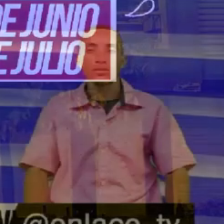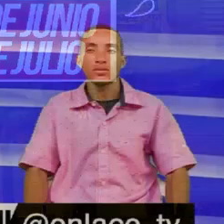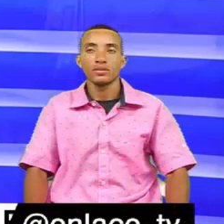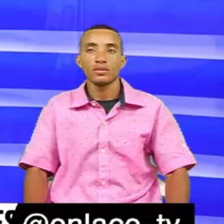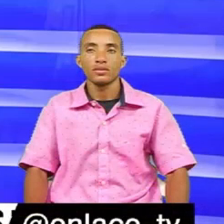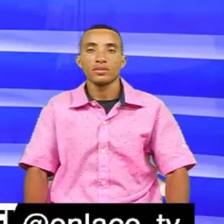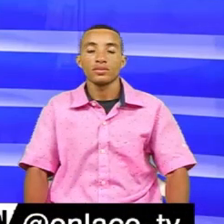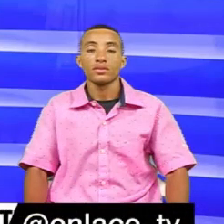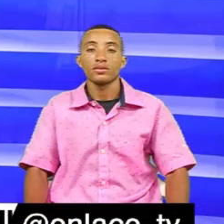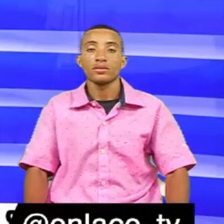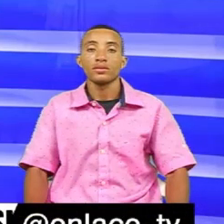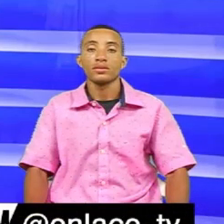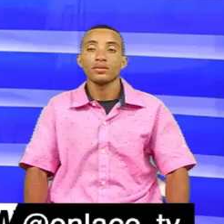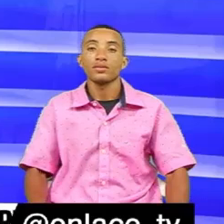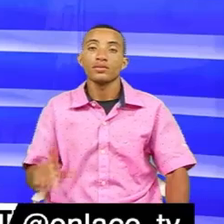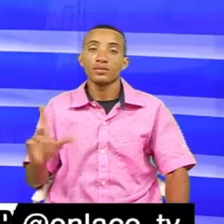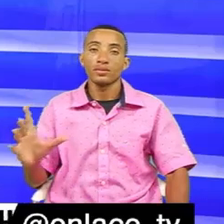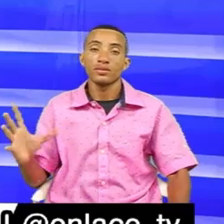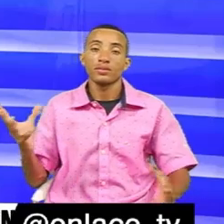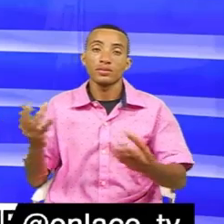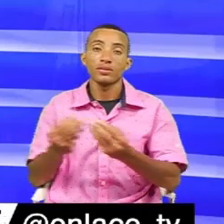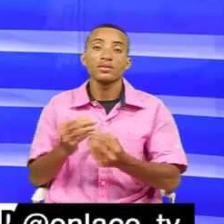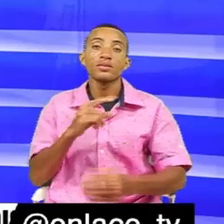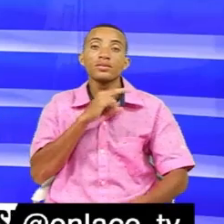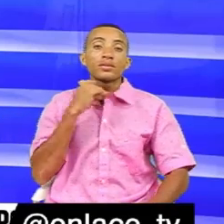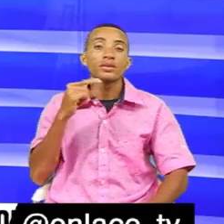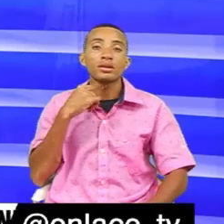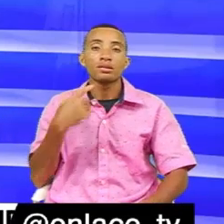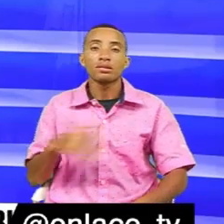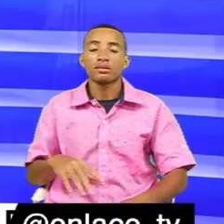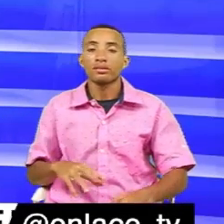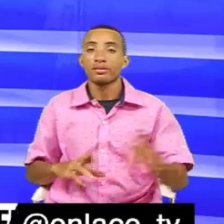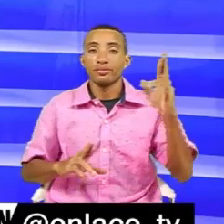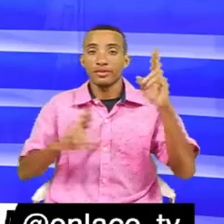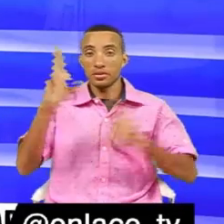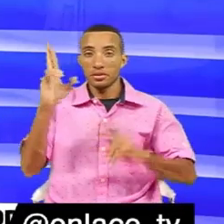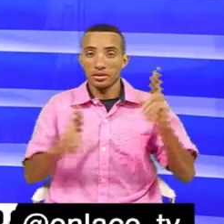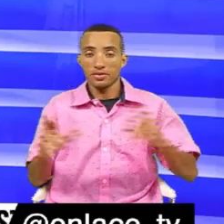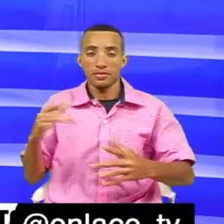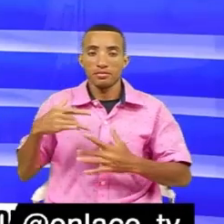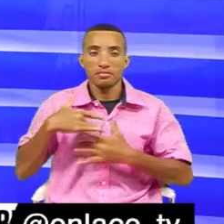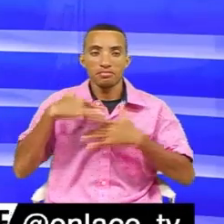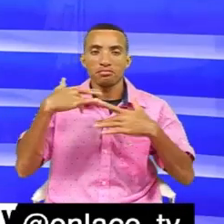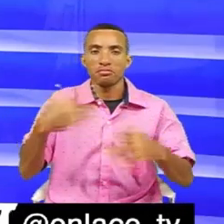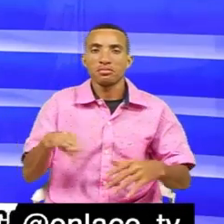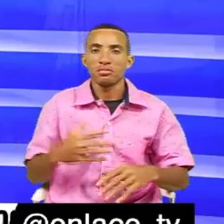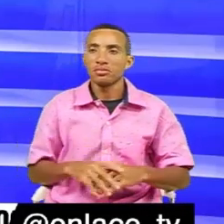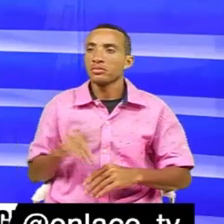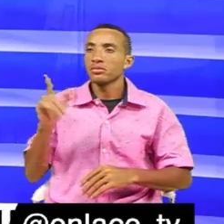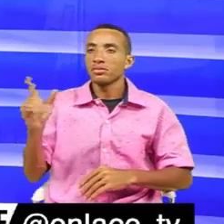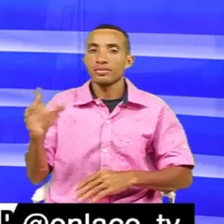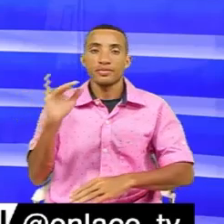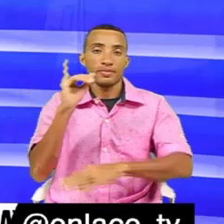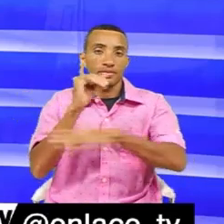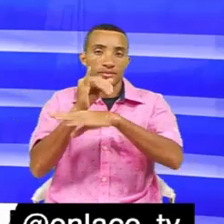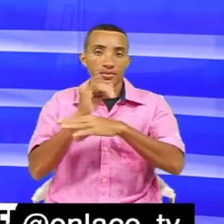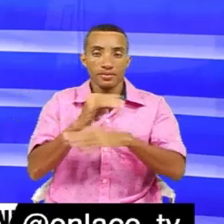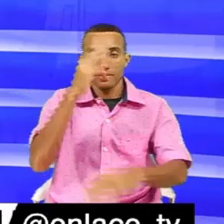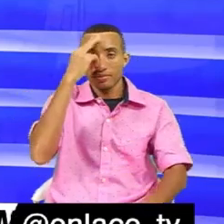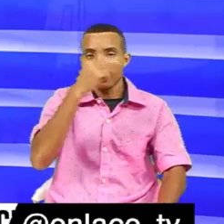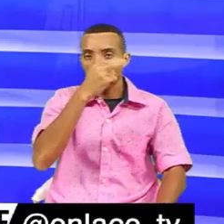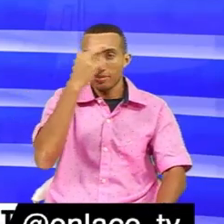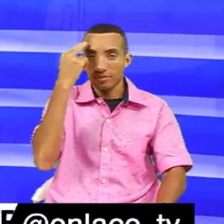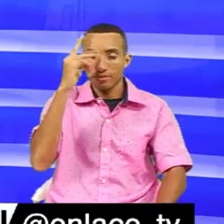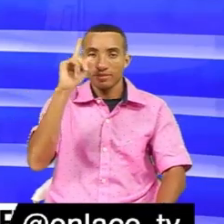La diócesis de Barranca Bermeja entregó el premio mayor de una rifa solidaria por parte de la Iglesia Católica. El premio fue entregado en